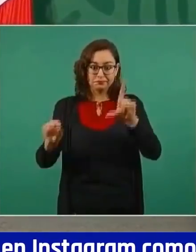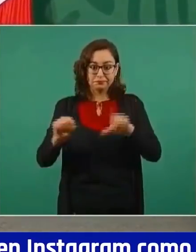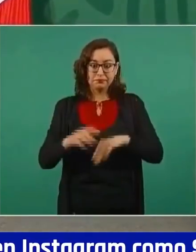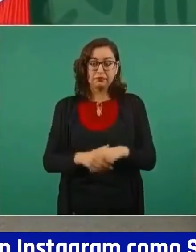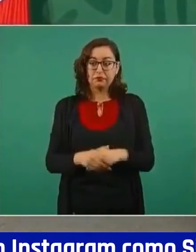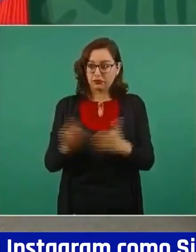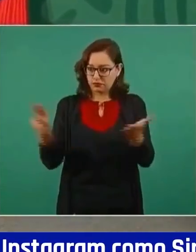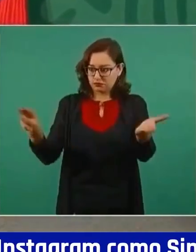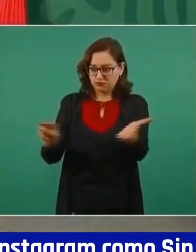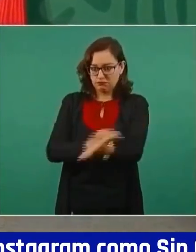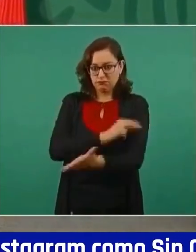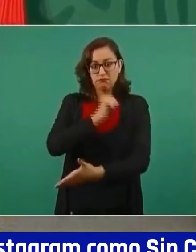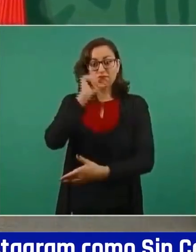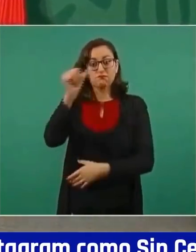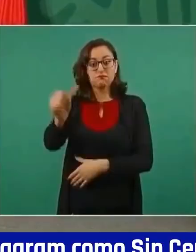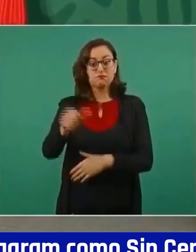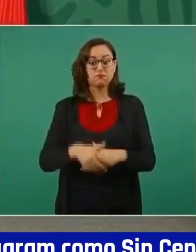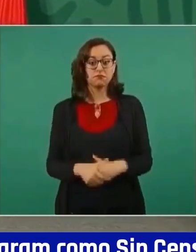y no hubiese firmado,